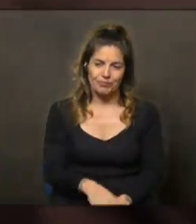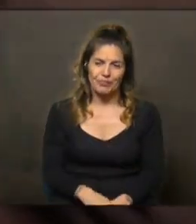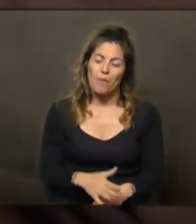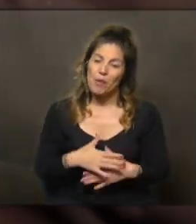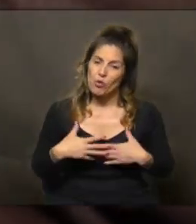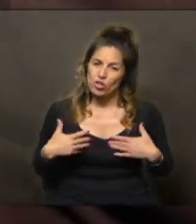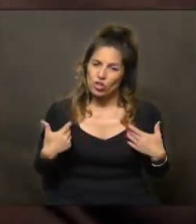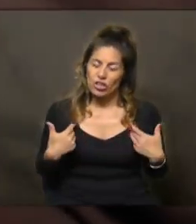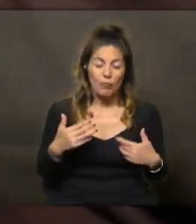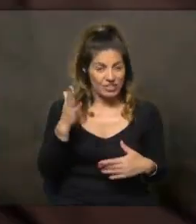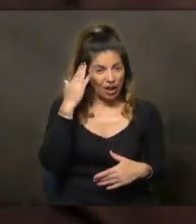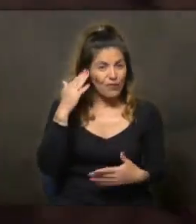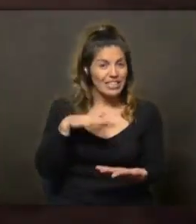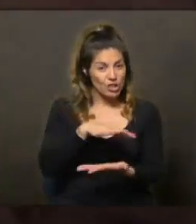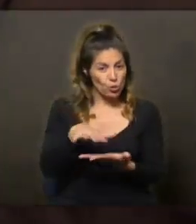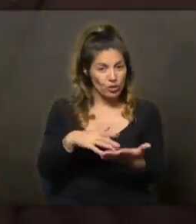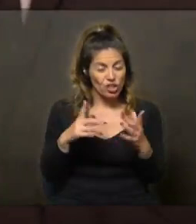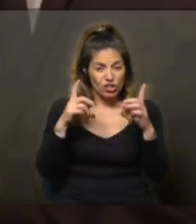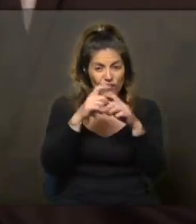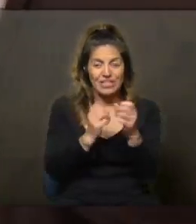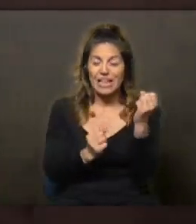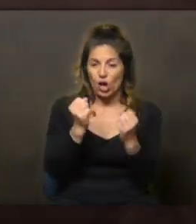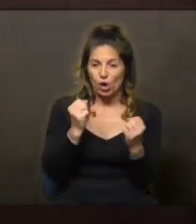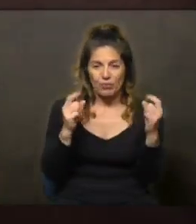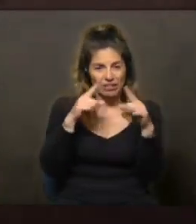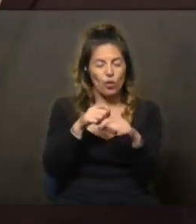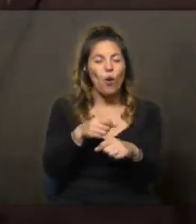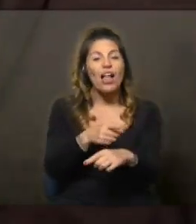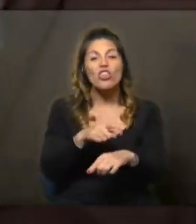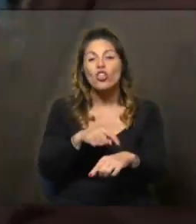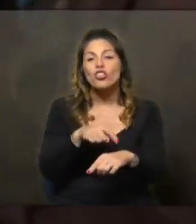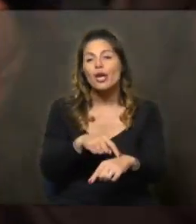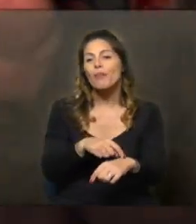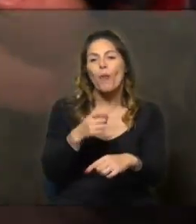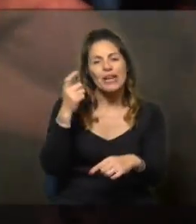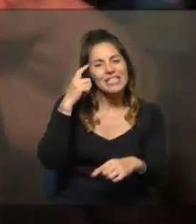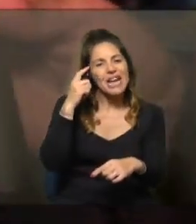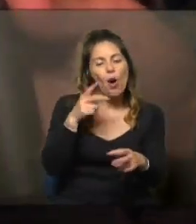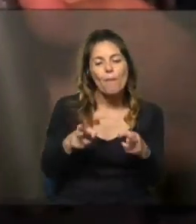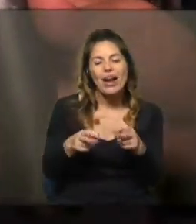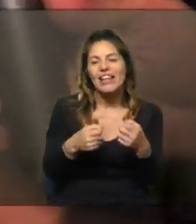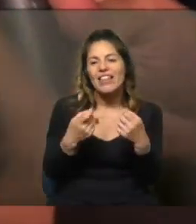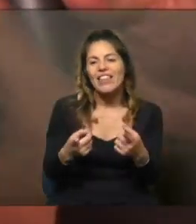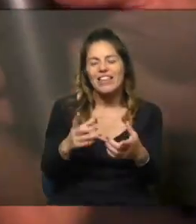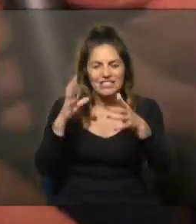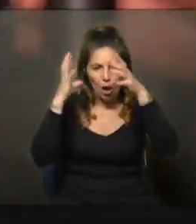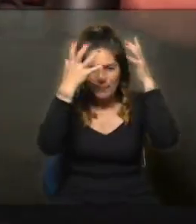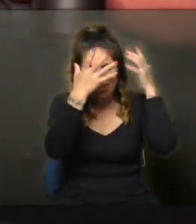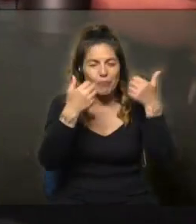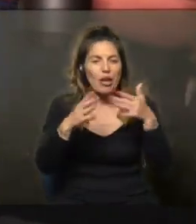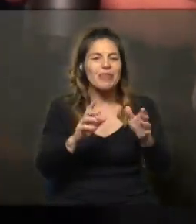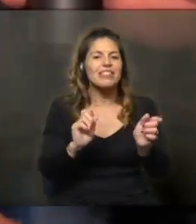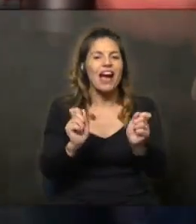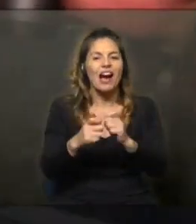que la situación es complicada que la economía está difícil cuánto tiempo pensás o cuánto margen le das a Miley para que empiece a